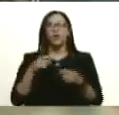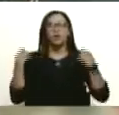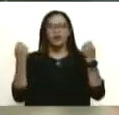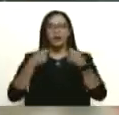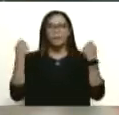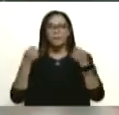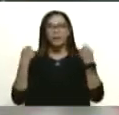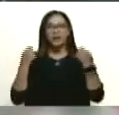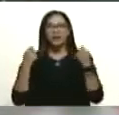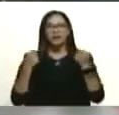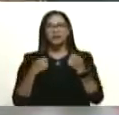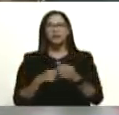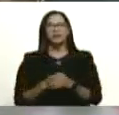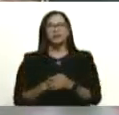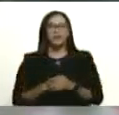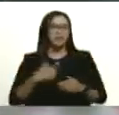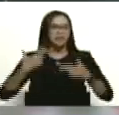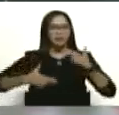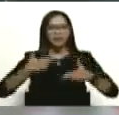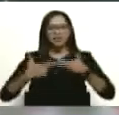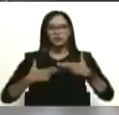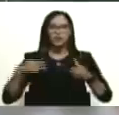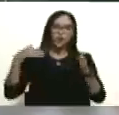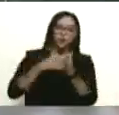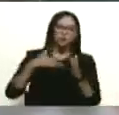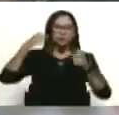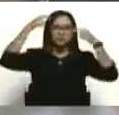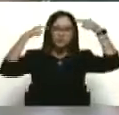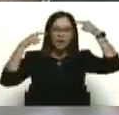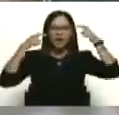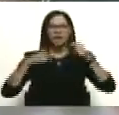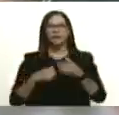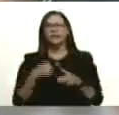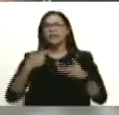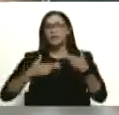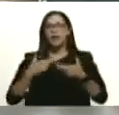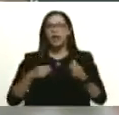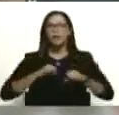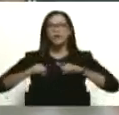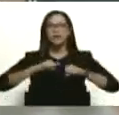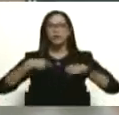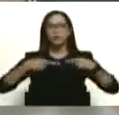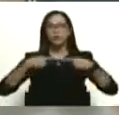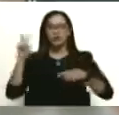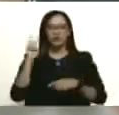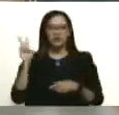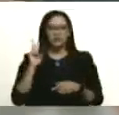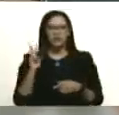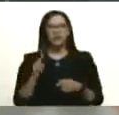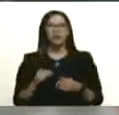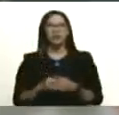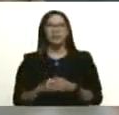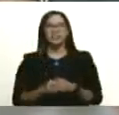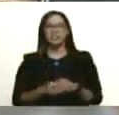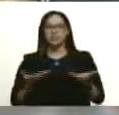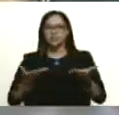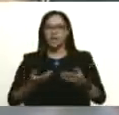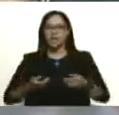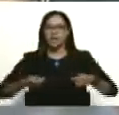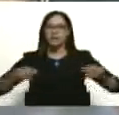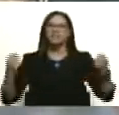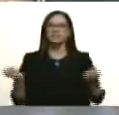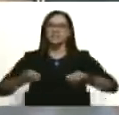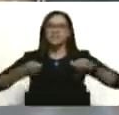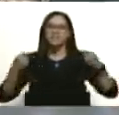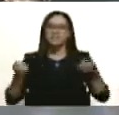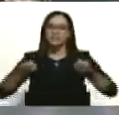de criminalización de Chávez, de criminalización del movimiento popular venezolano, de incitación al golpe